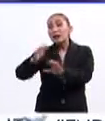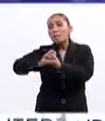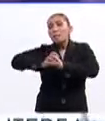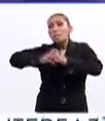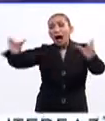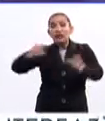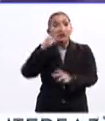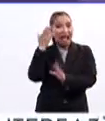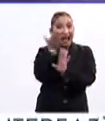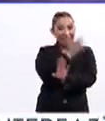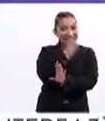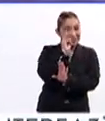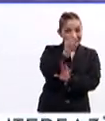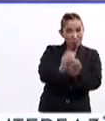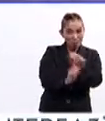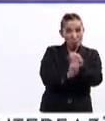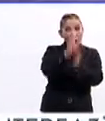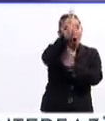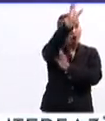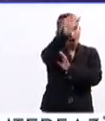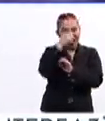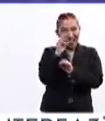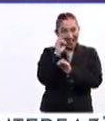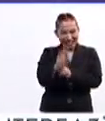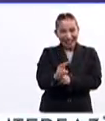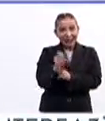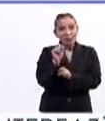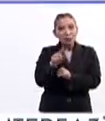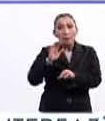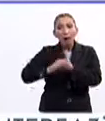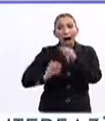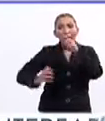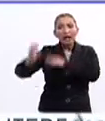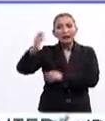mayor destrucción que las bombas que estallaron en Hiroshima y Nagasaki.